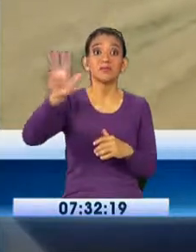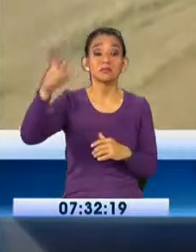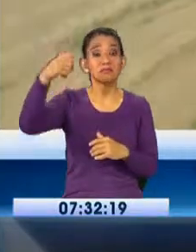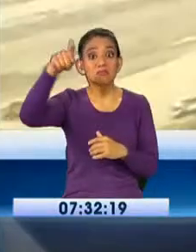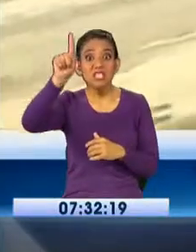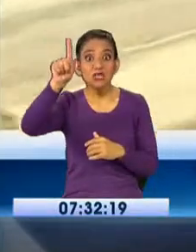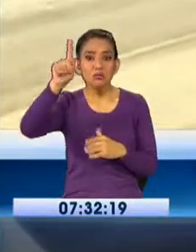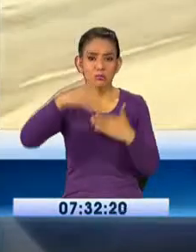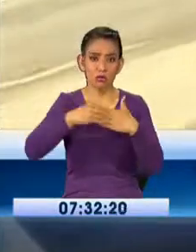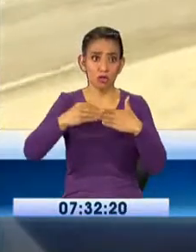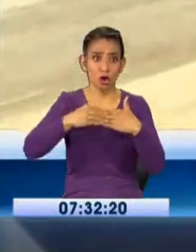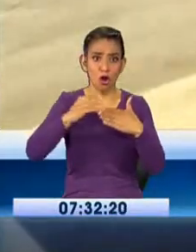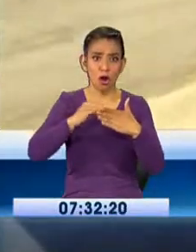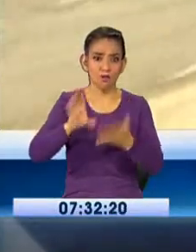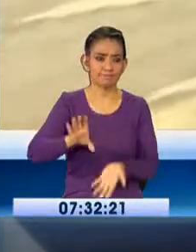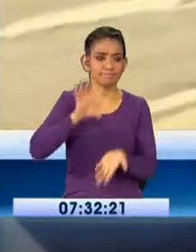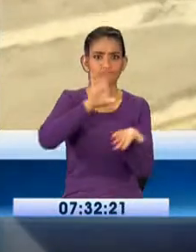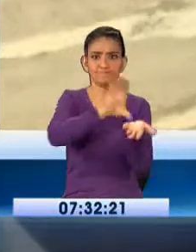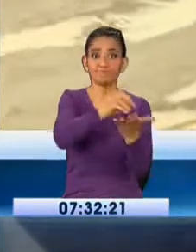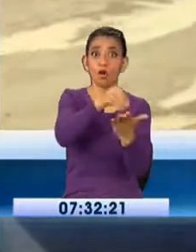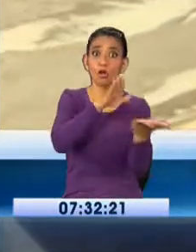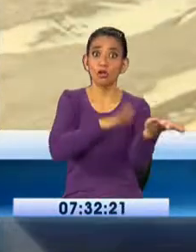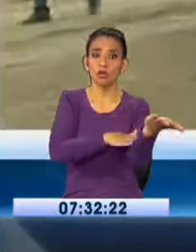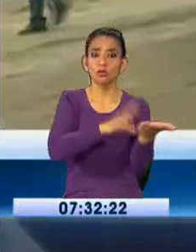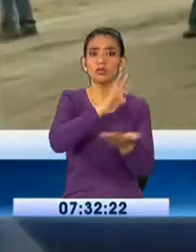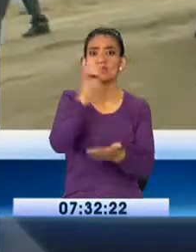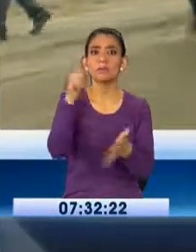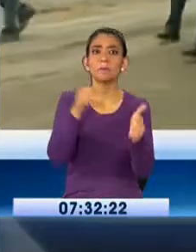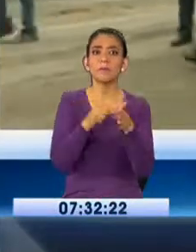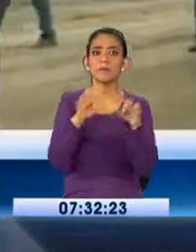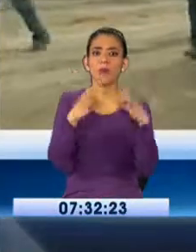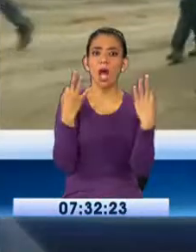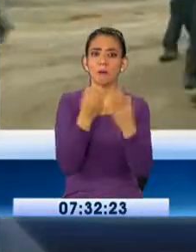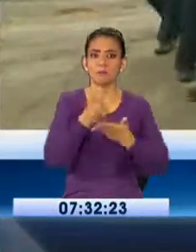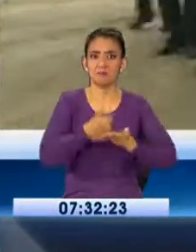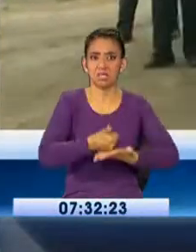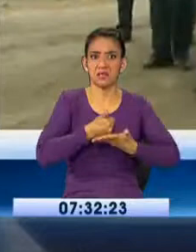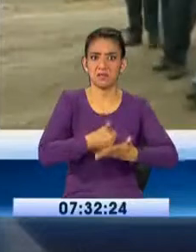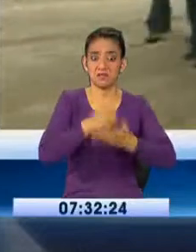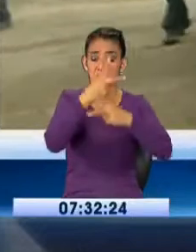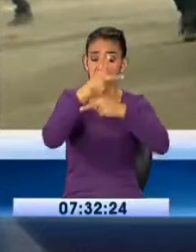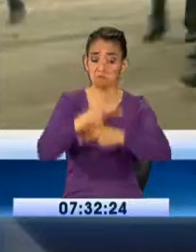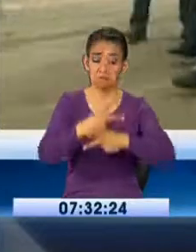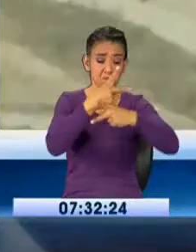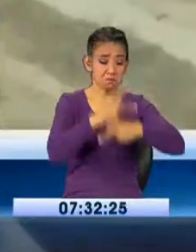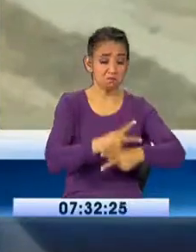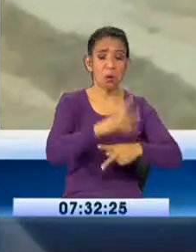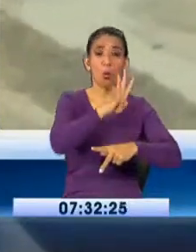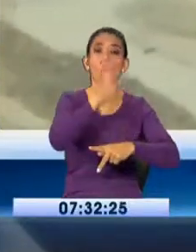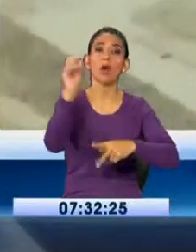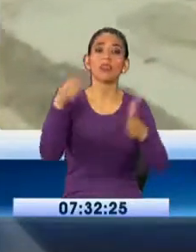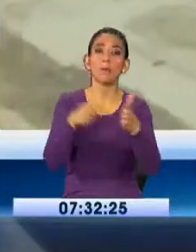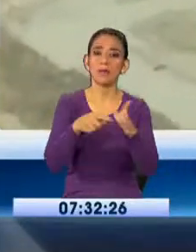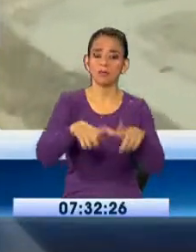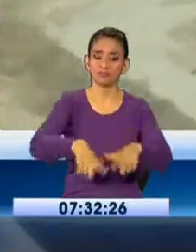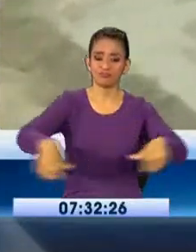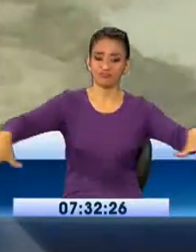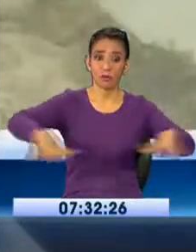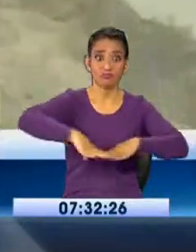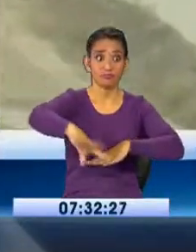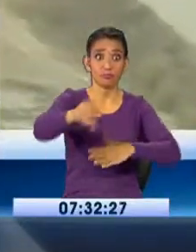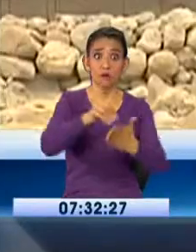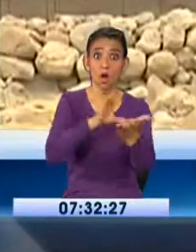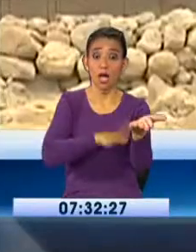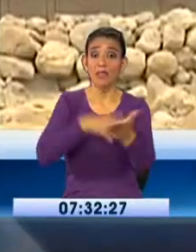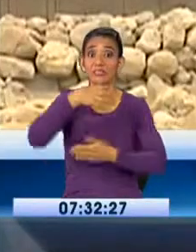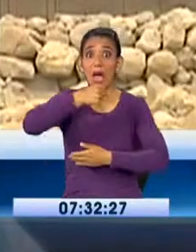el proyecto hídrico Cañar beneficia a más de 60 mil familias con un alcance de protección de 40 mil hectáreas. El proyecto Naranjal tuvo un costo